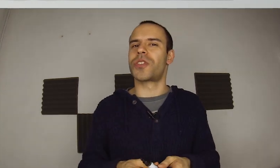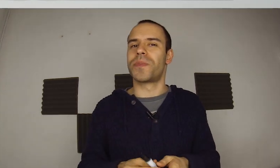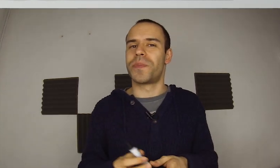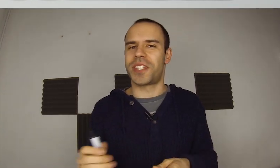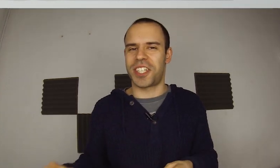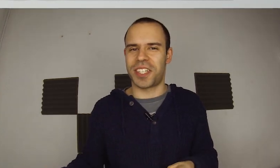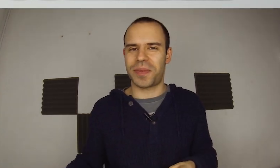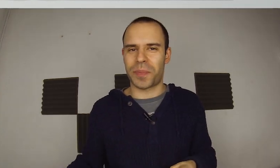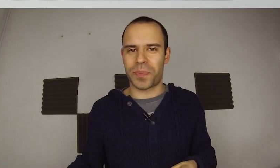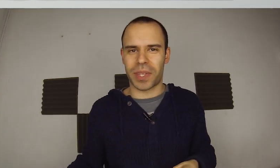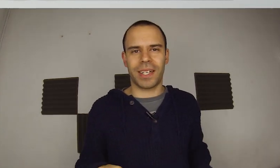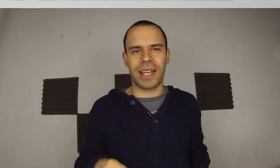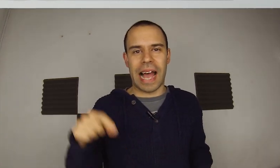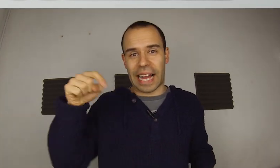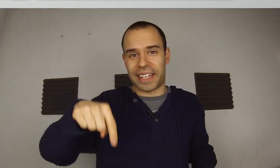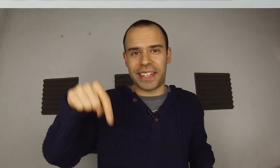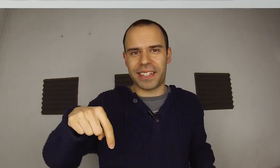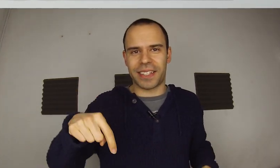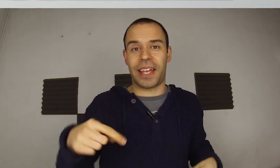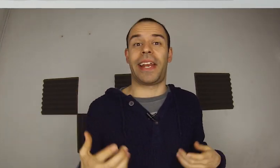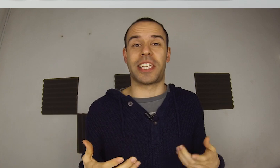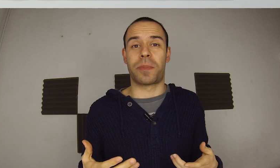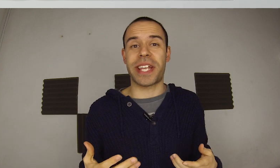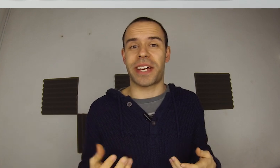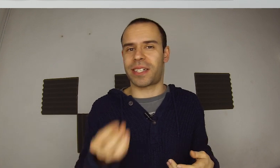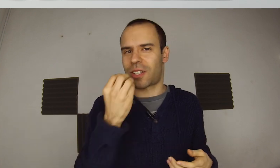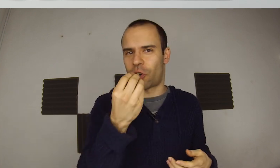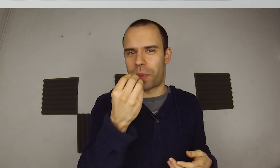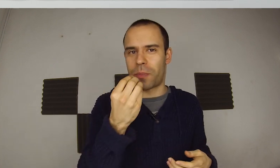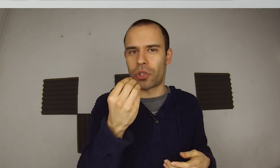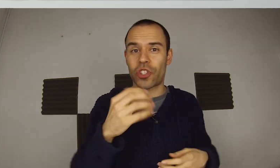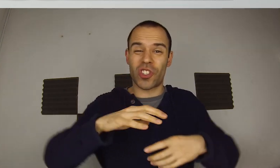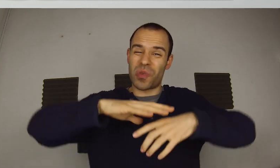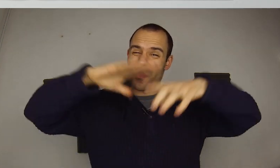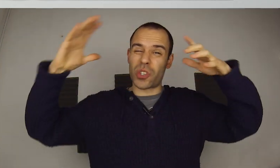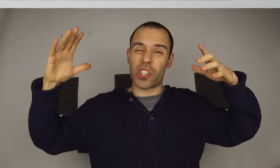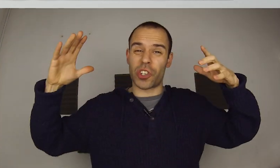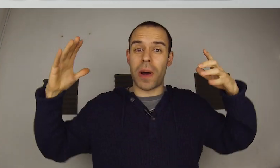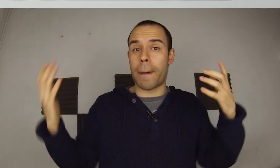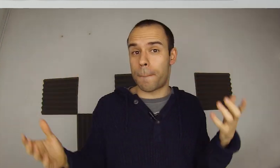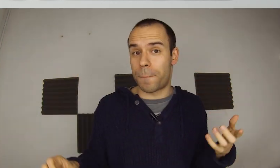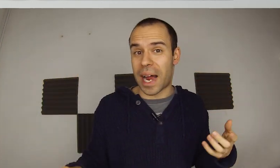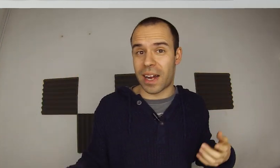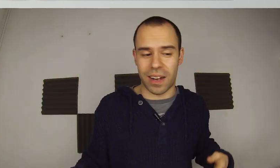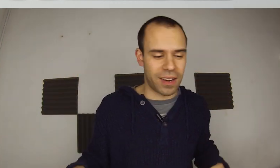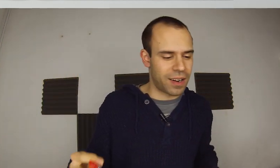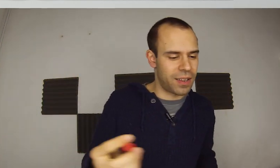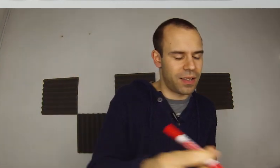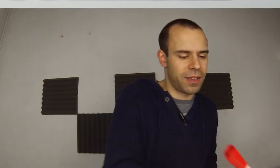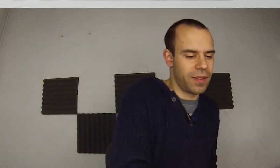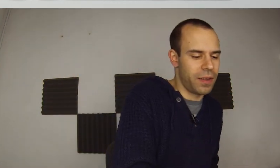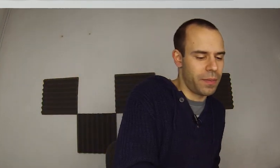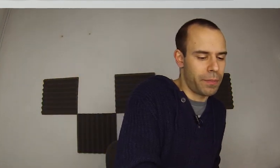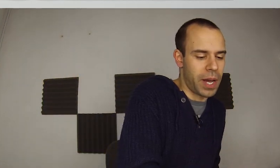nosotros sí aquí en españa comemos mucho pan